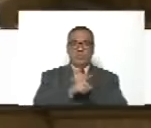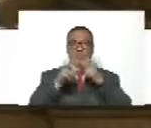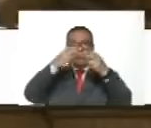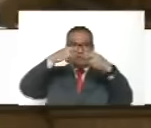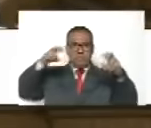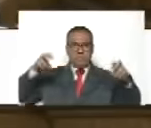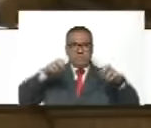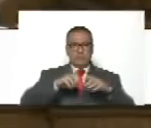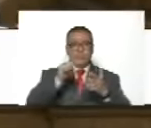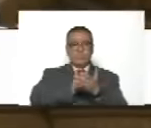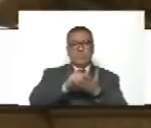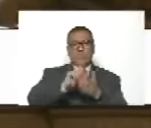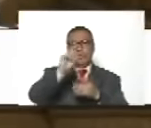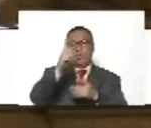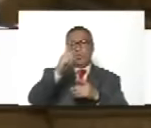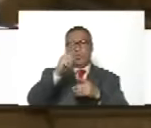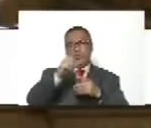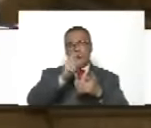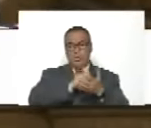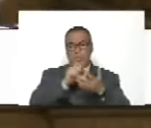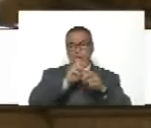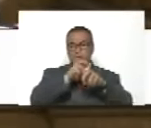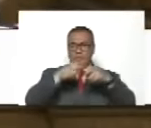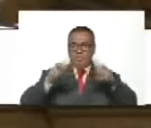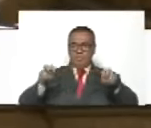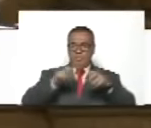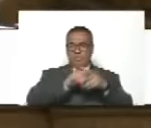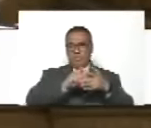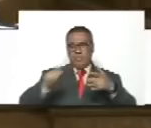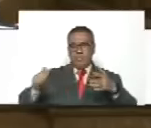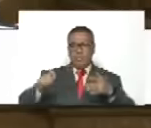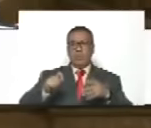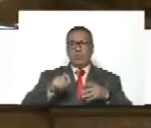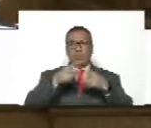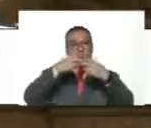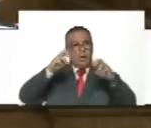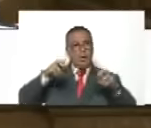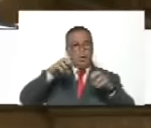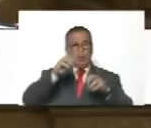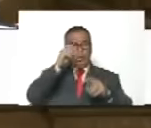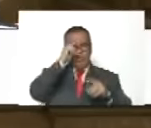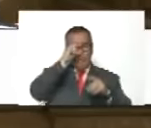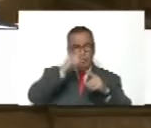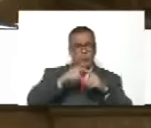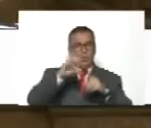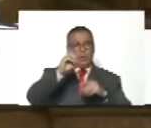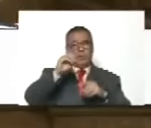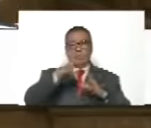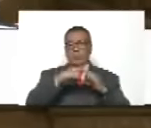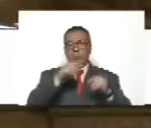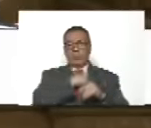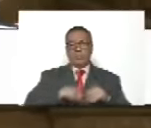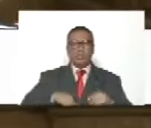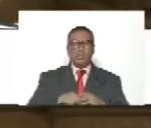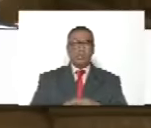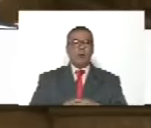denominación del epígrafe del artículo 1, quedando redactado en los siguientes términos. Epígrafe. Objeto. Es todo, presidente.